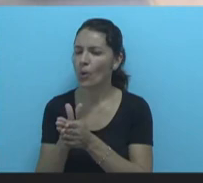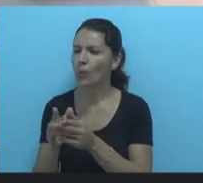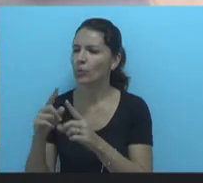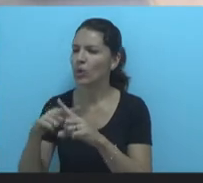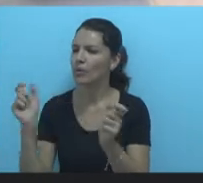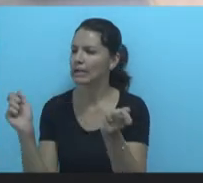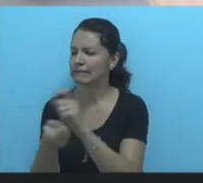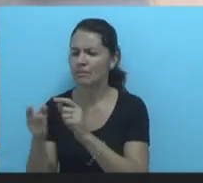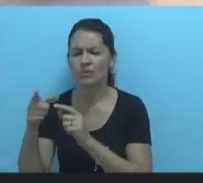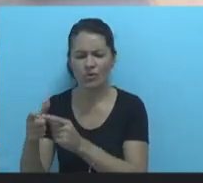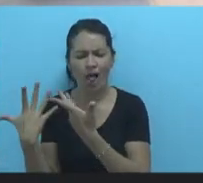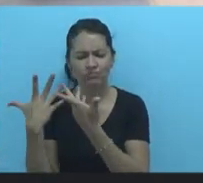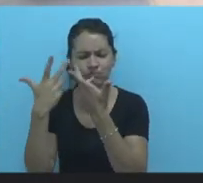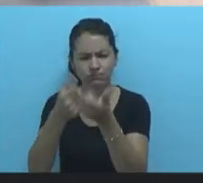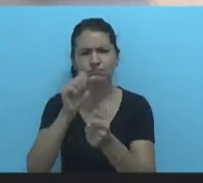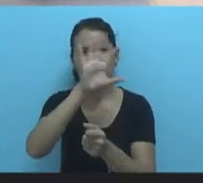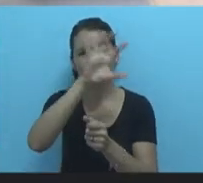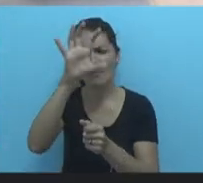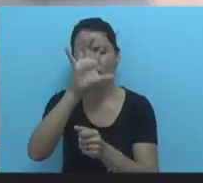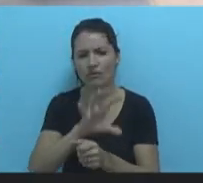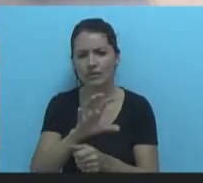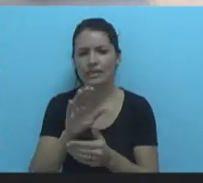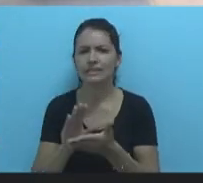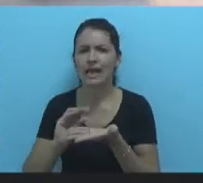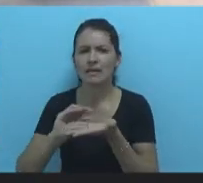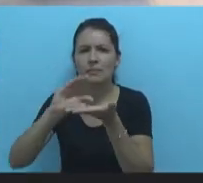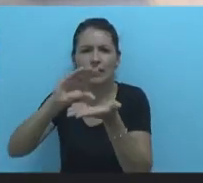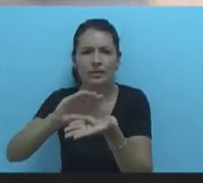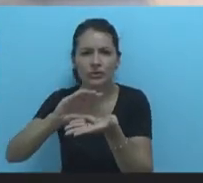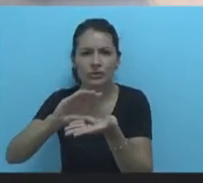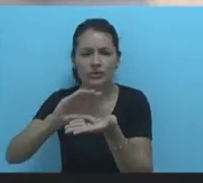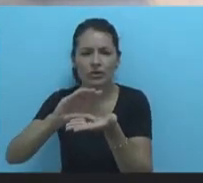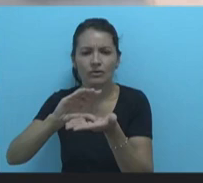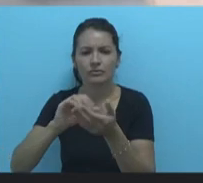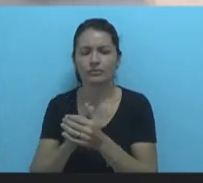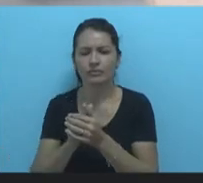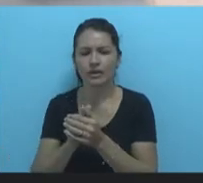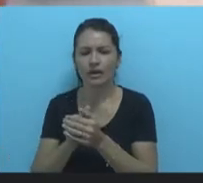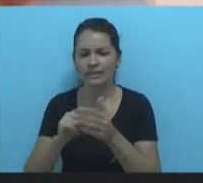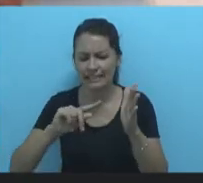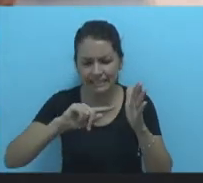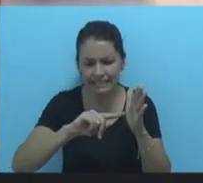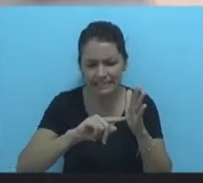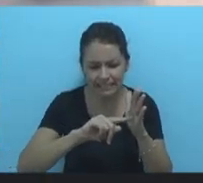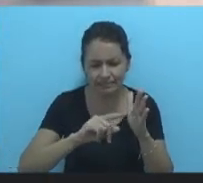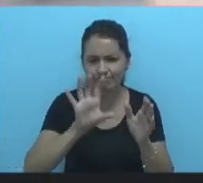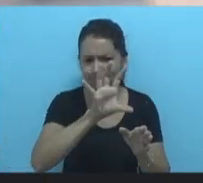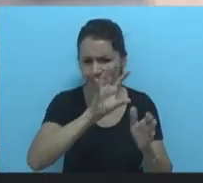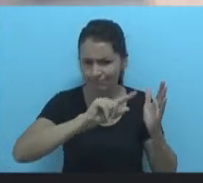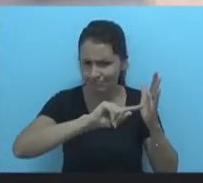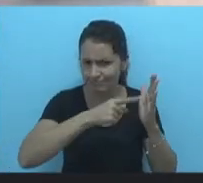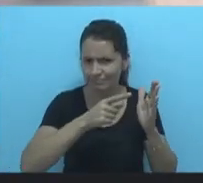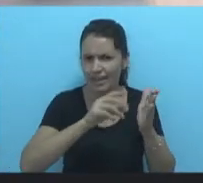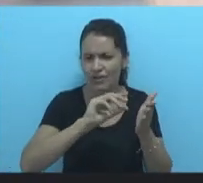en la Argentina. Fue el gobierno que logró invertir la curva de concentración de la distribución de